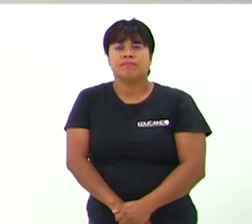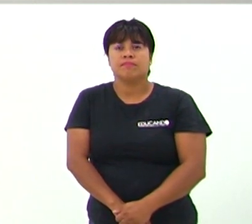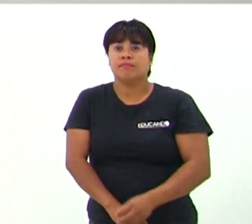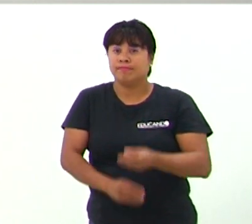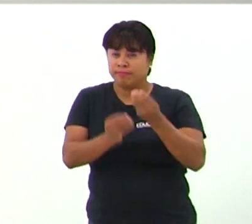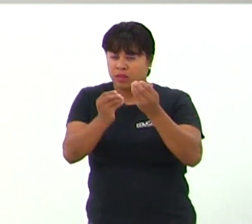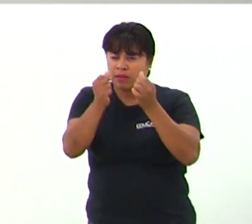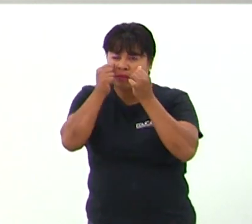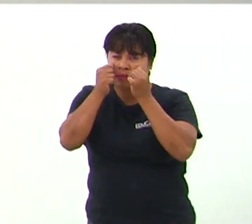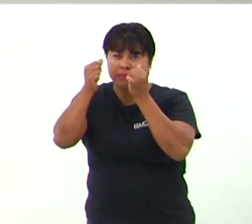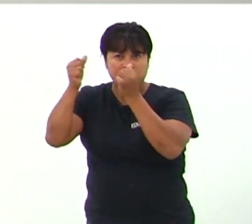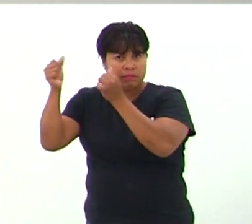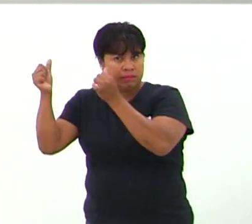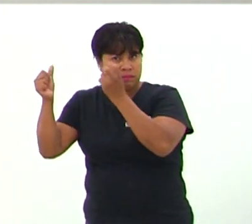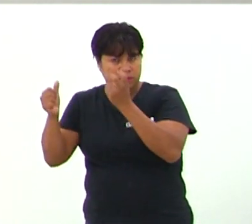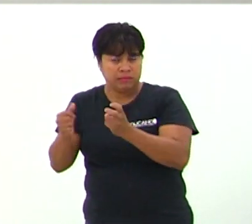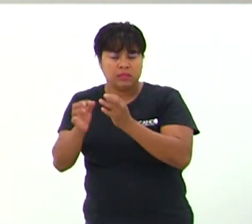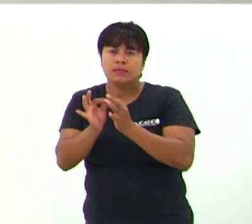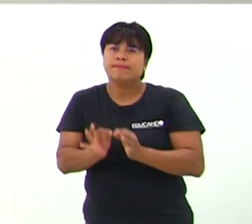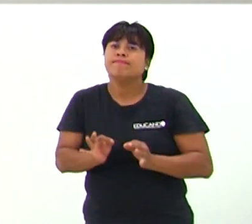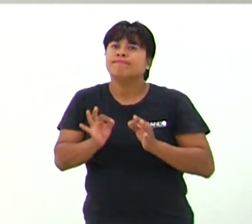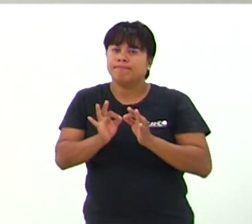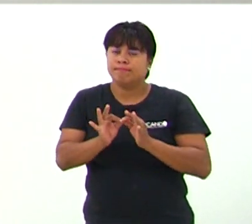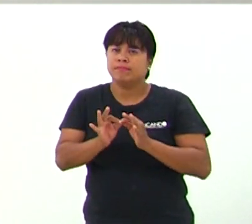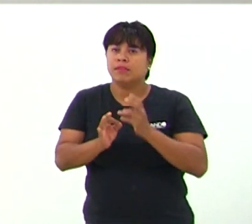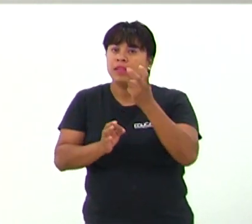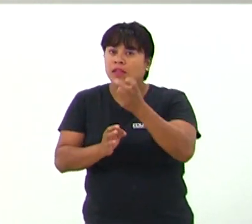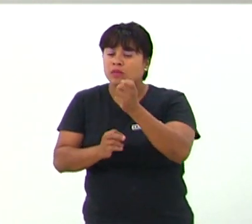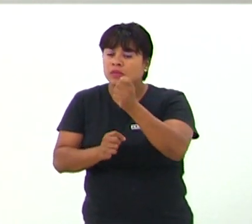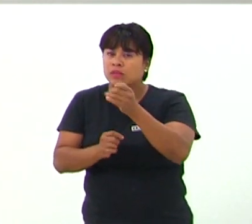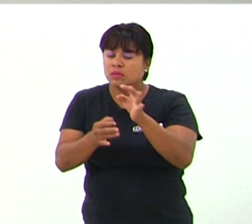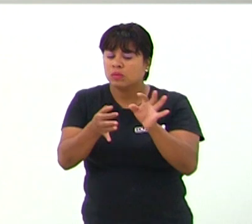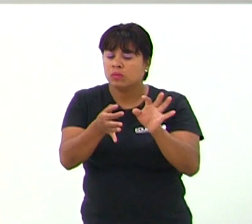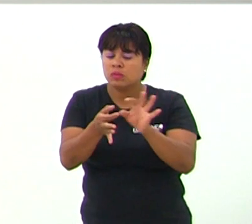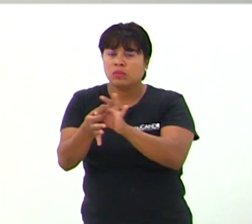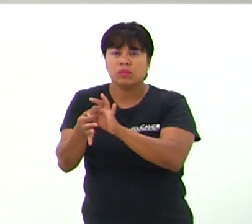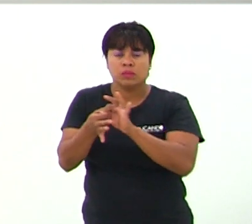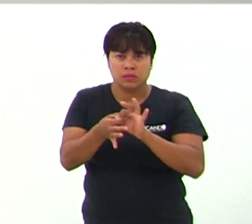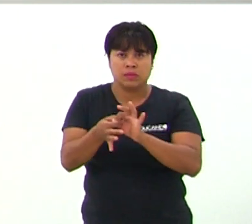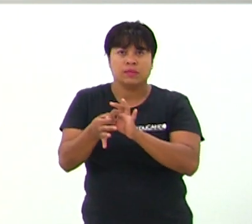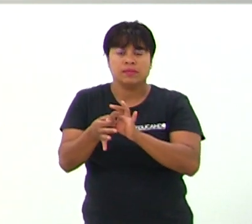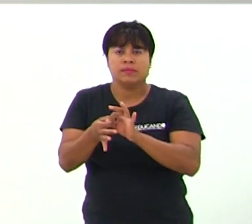mucha atención con esto, unen